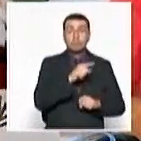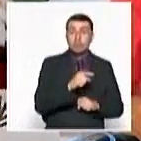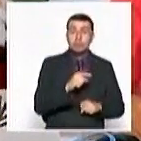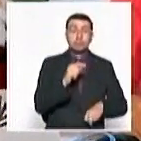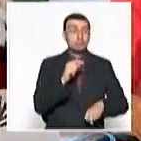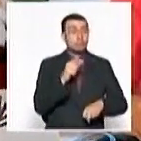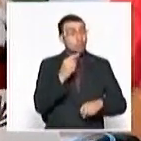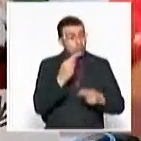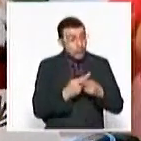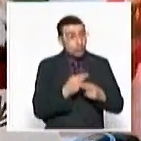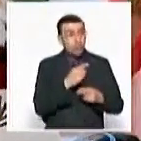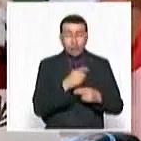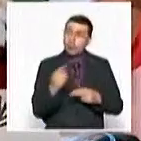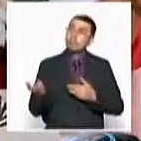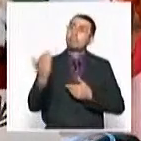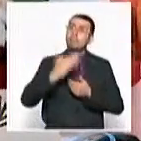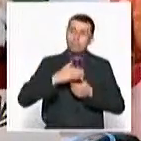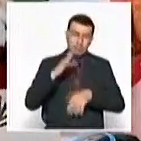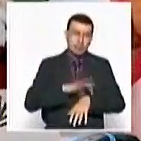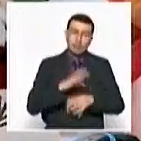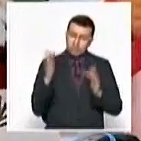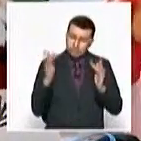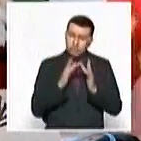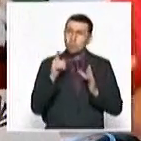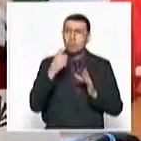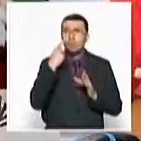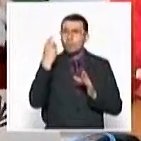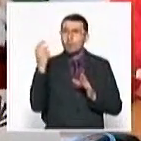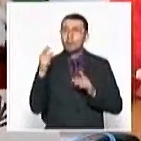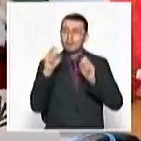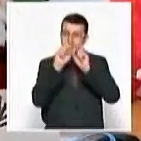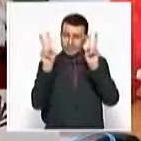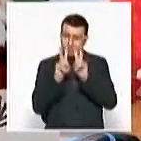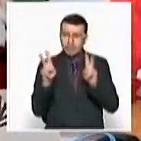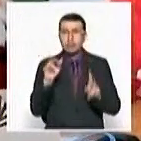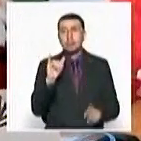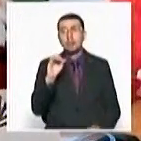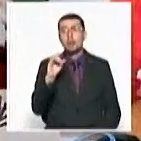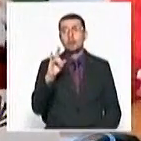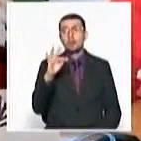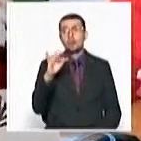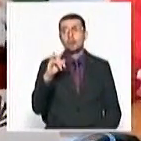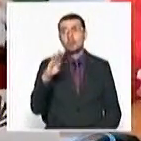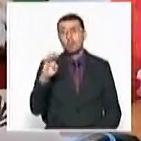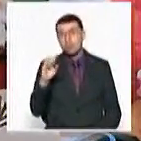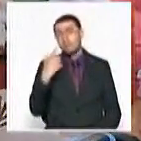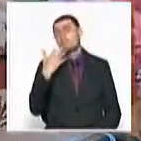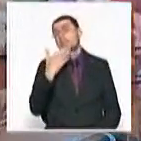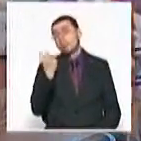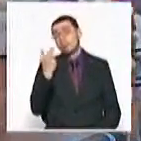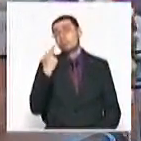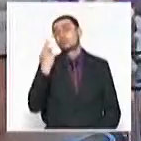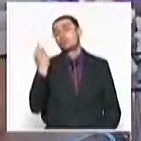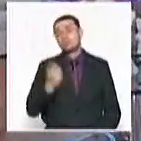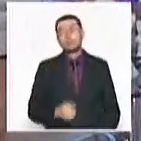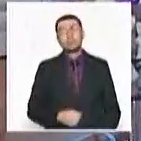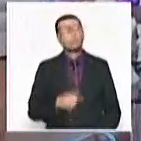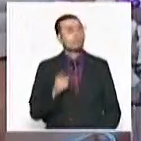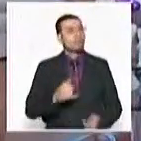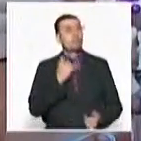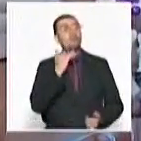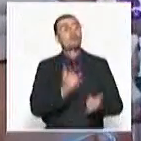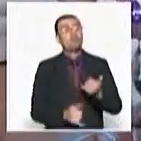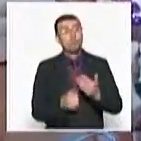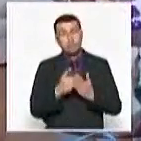vienen como invitados y ustedes revisen en YouTube para que puedan ver ese programa. Sí, es la mejor manera porque ahí, como usted lo dice, al final del programa y